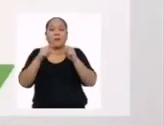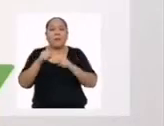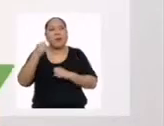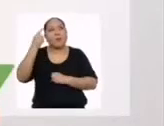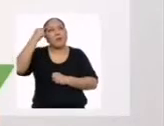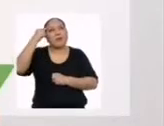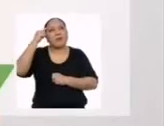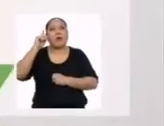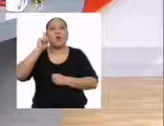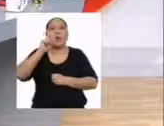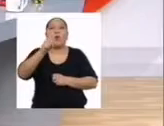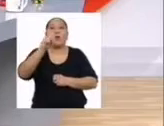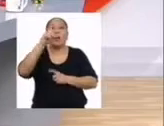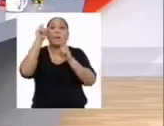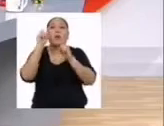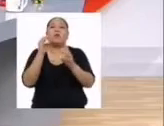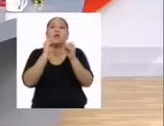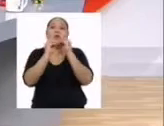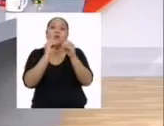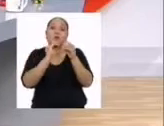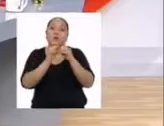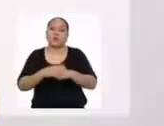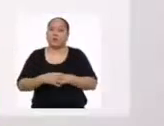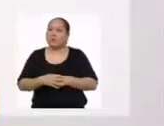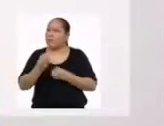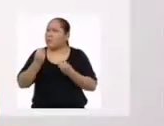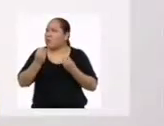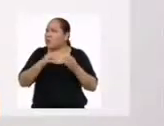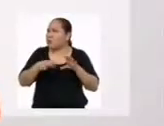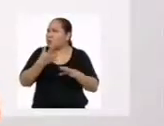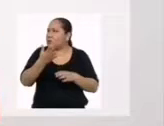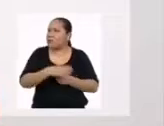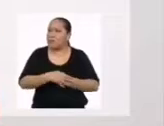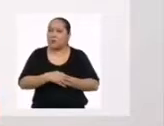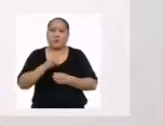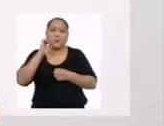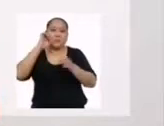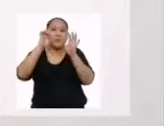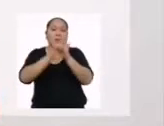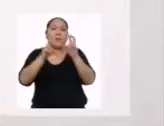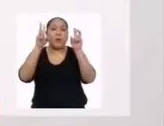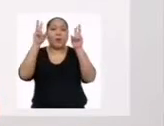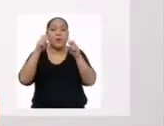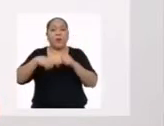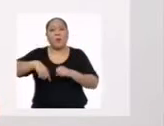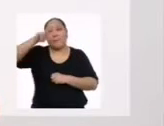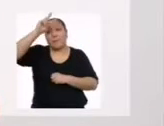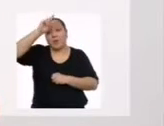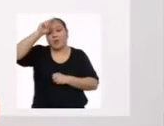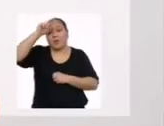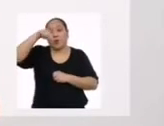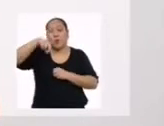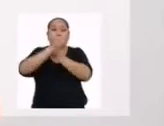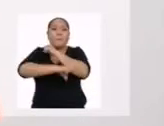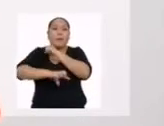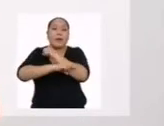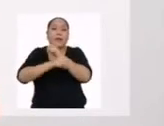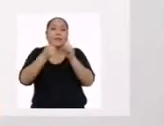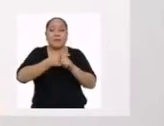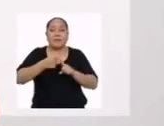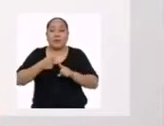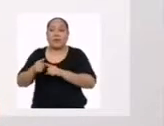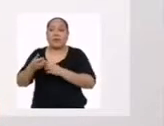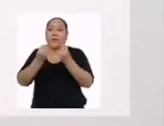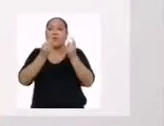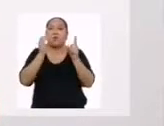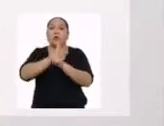pregunta específica a resolver. ¿Y cómo se hace eso? Por ejemplo, si el tema es el Perú como un país diverso y multicultural, se puede